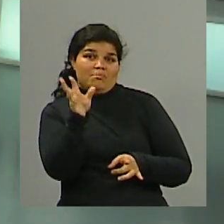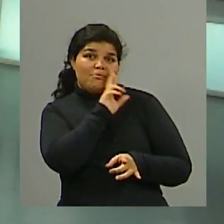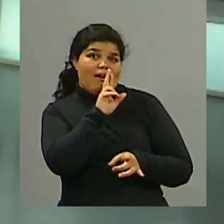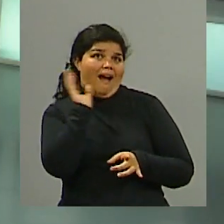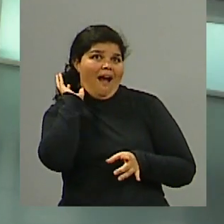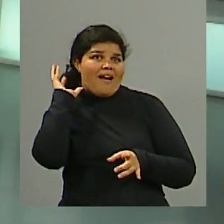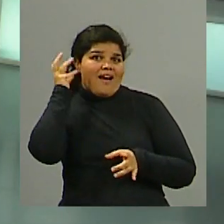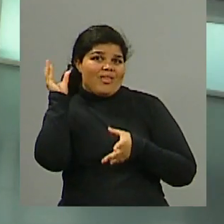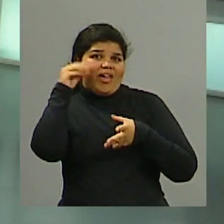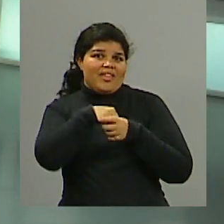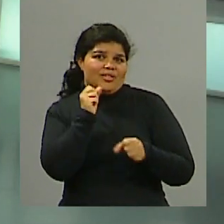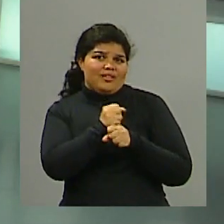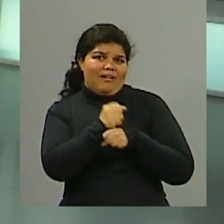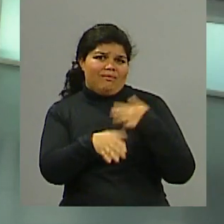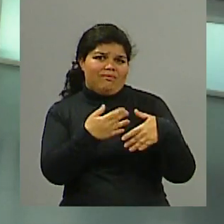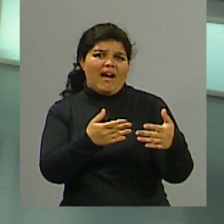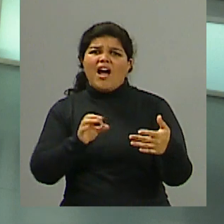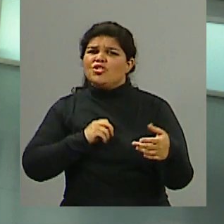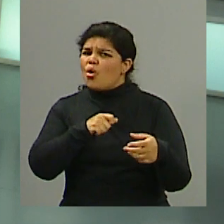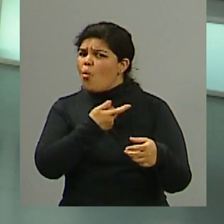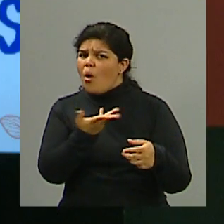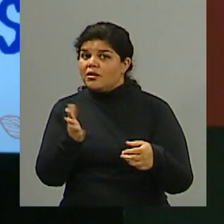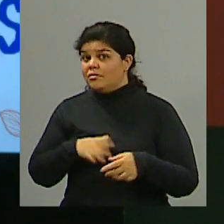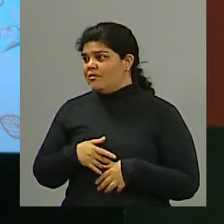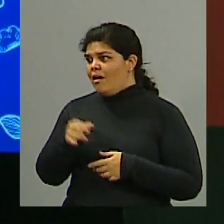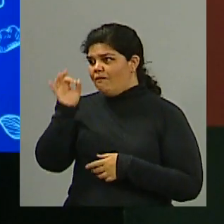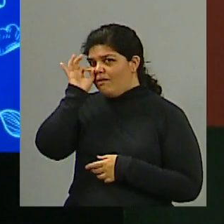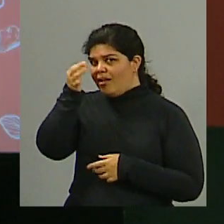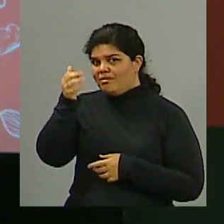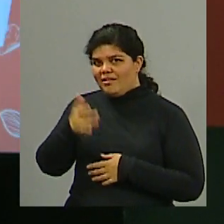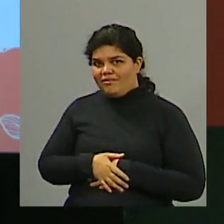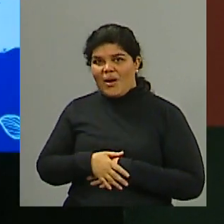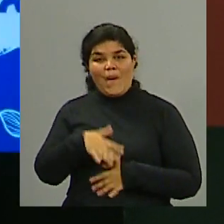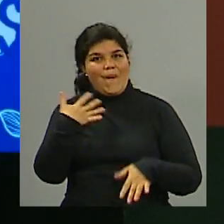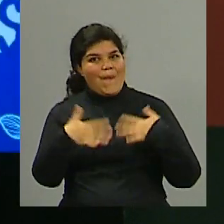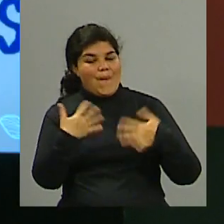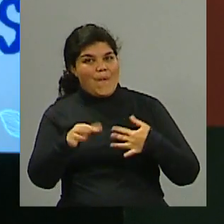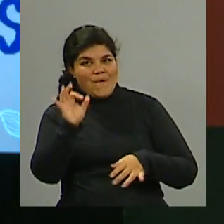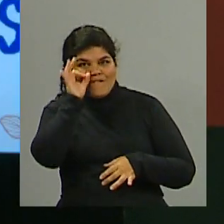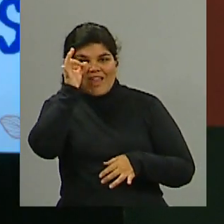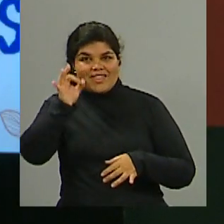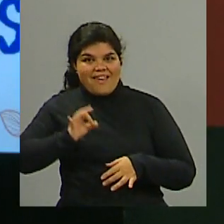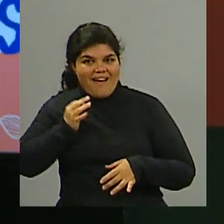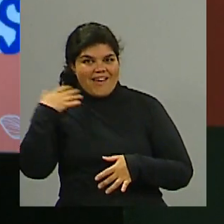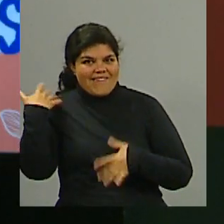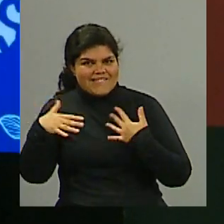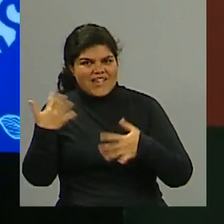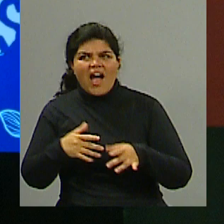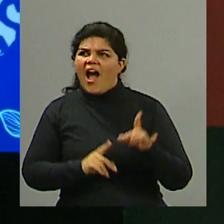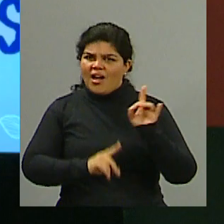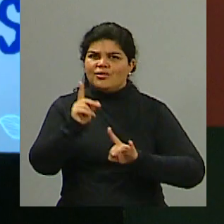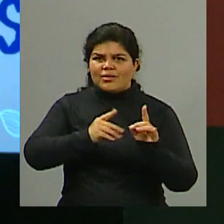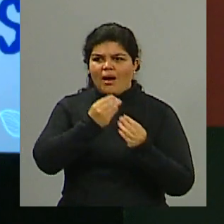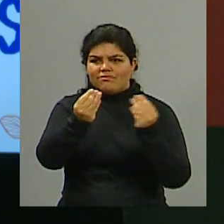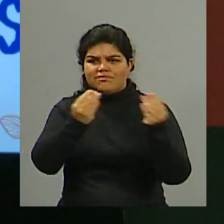radio? Y 20 años. Demasiado como para ser parte, digamos, hay muchos que llevan 20, 30,